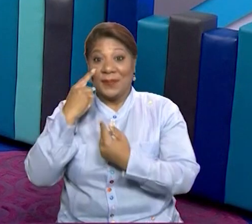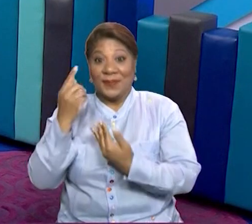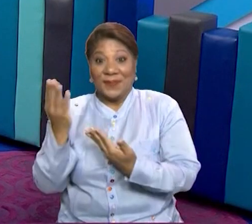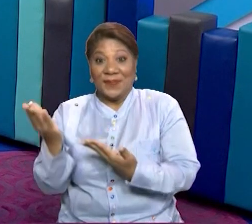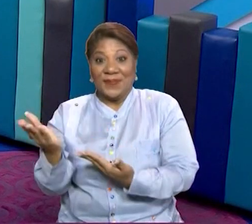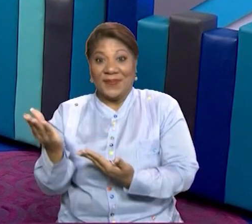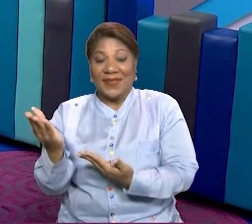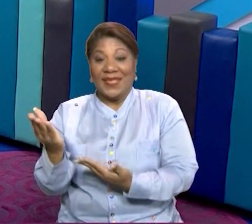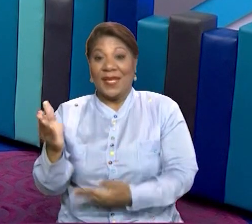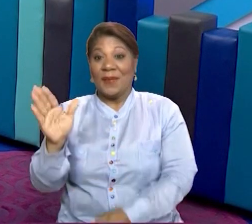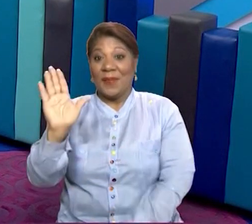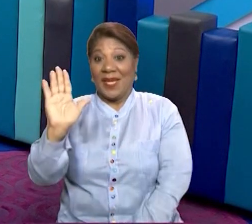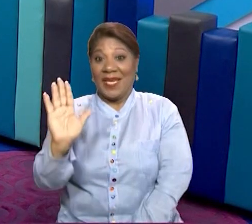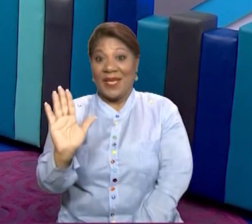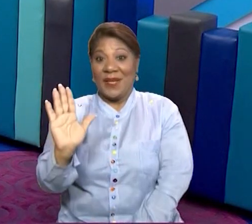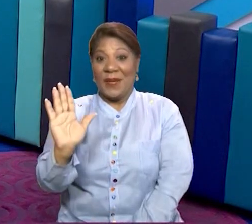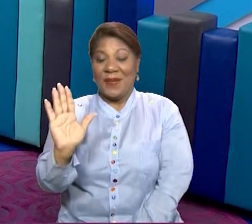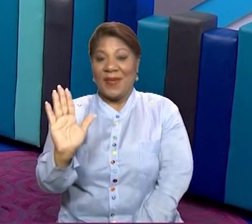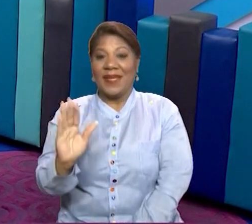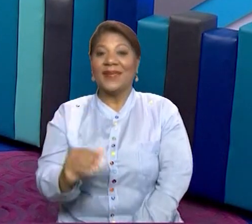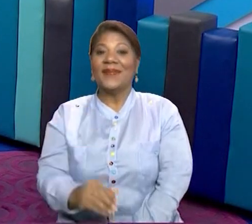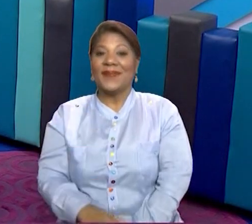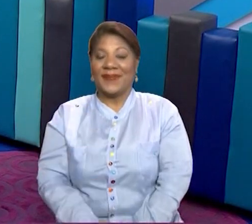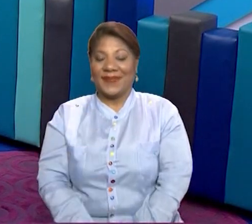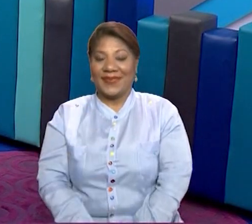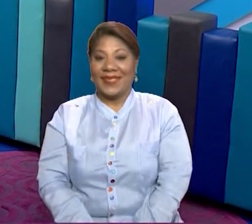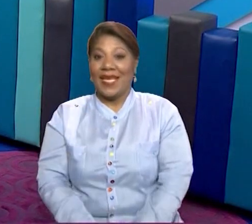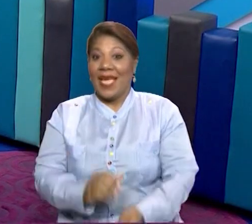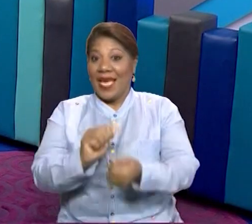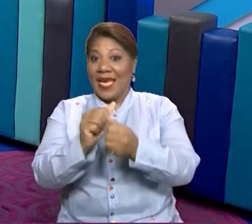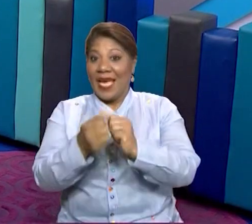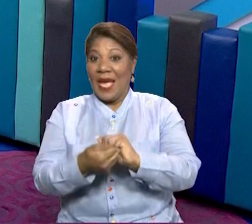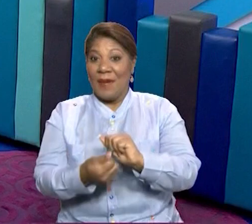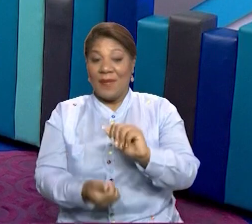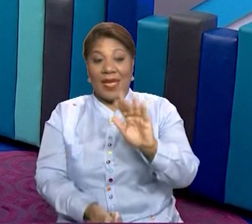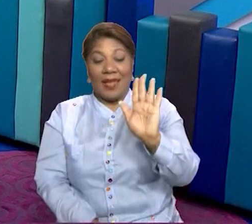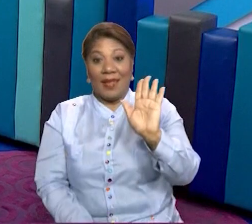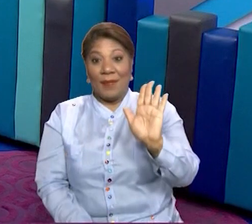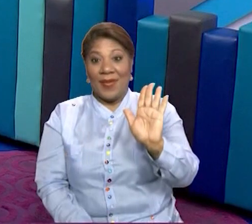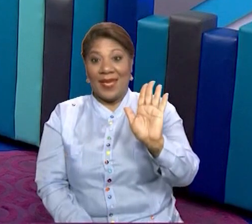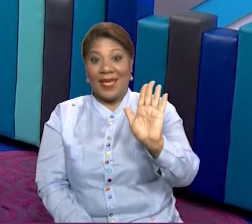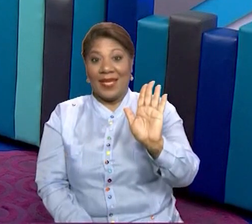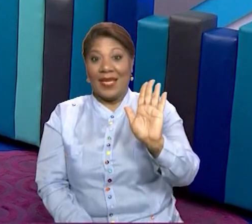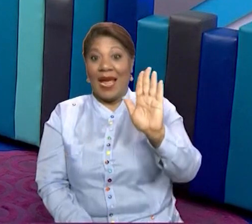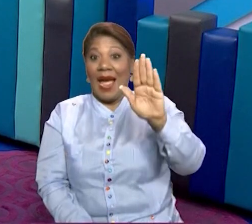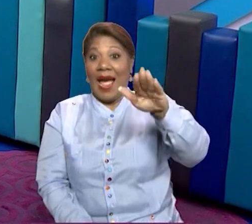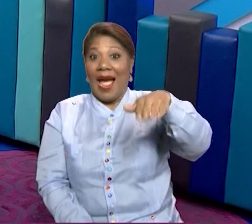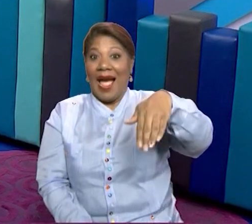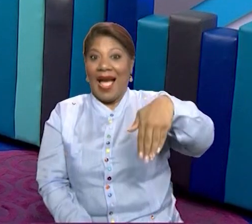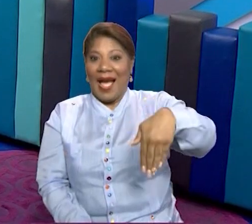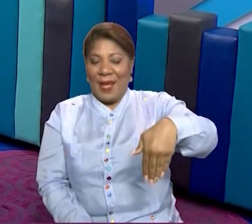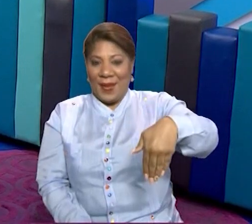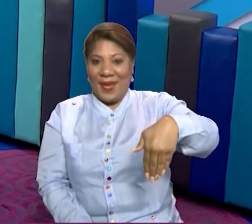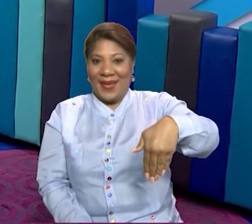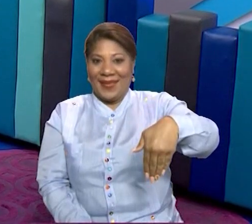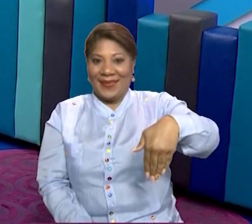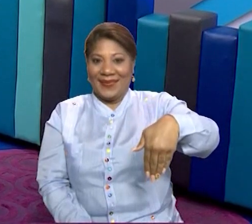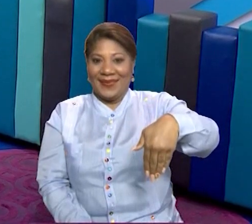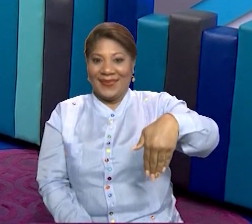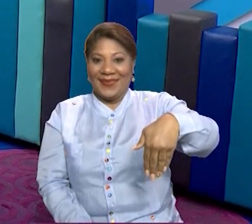arriba. Ok. Cambiamos de pierna. Hacia abajo.